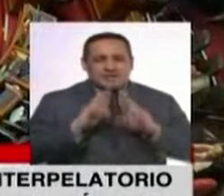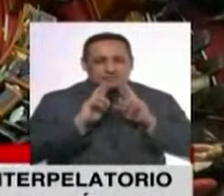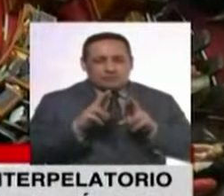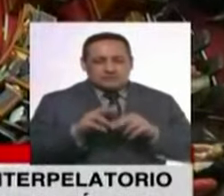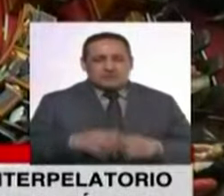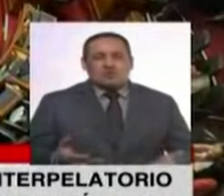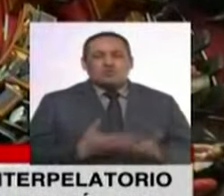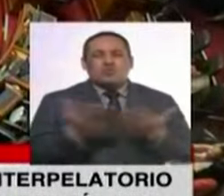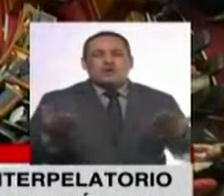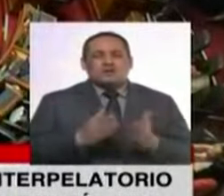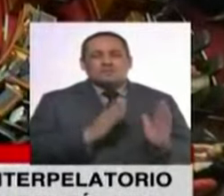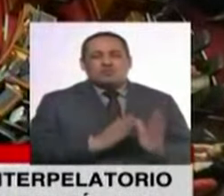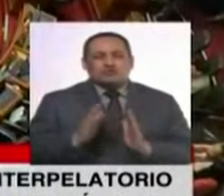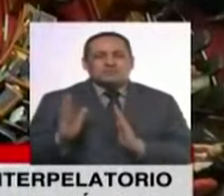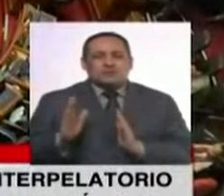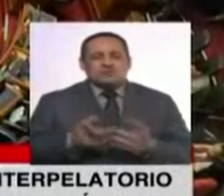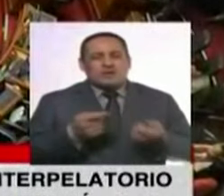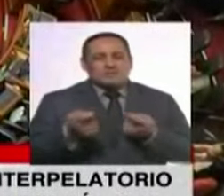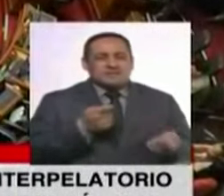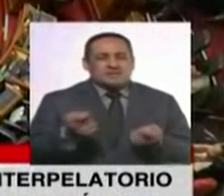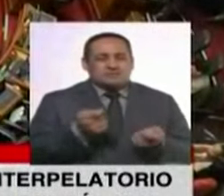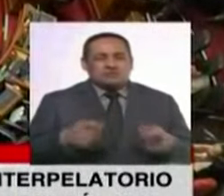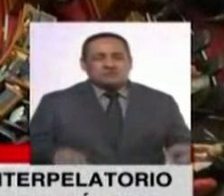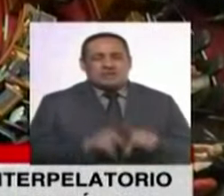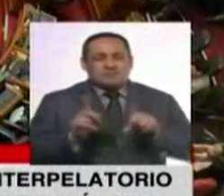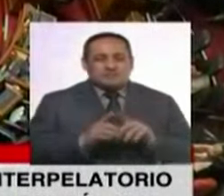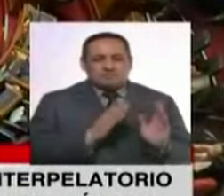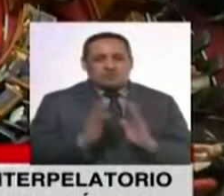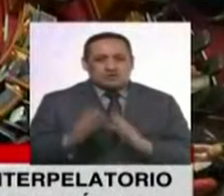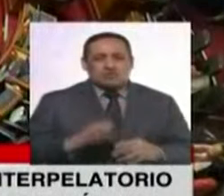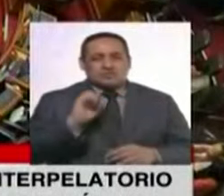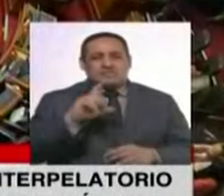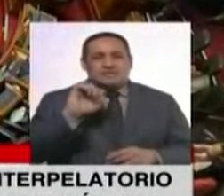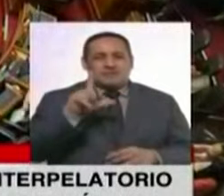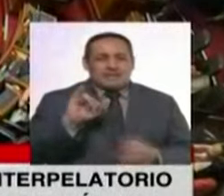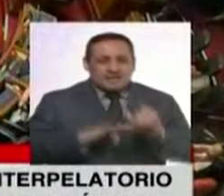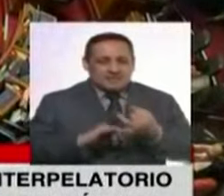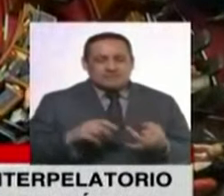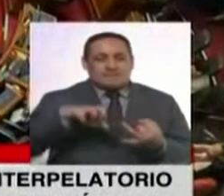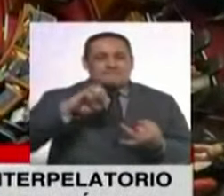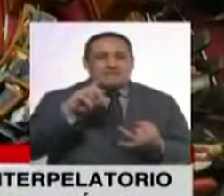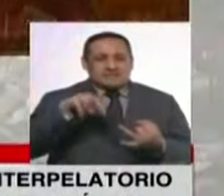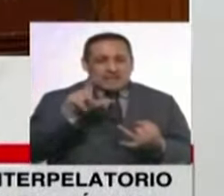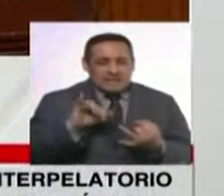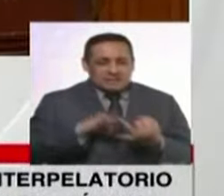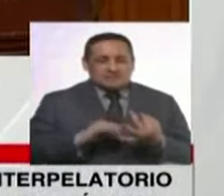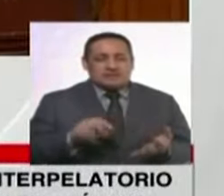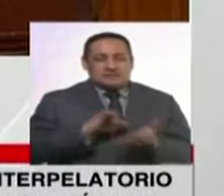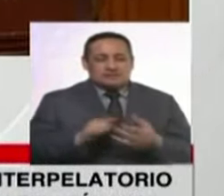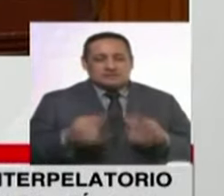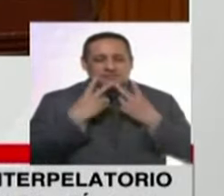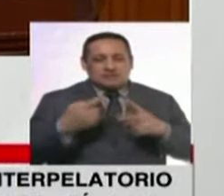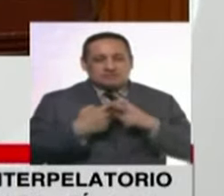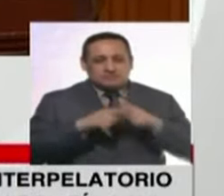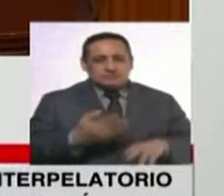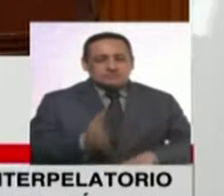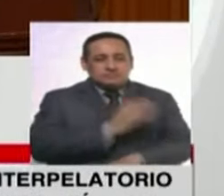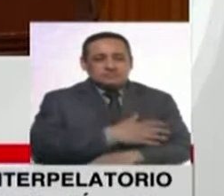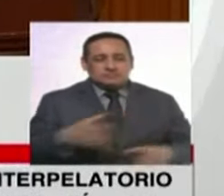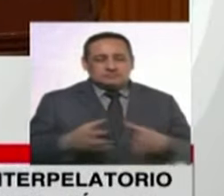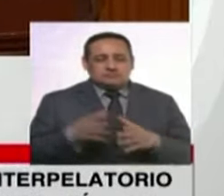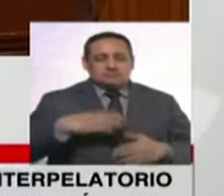Cuáles son los procedimientos administrativos y procesos civiles o penales donde se encuentran involucrados desde el inicio de la